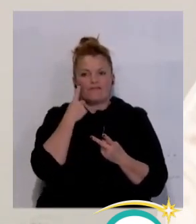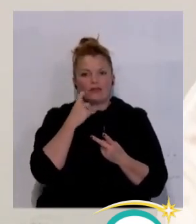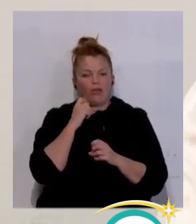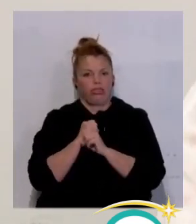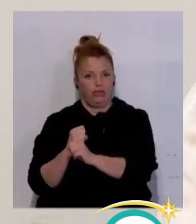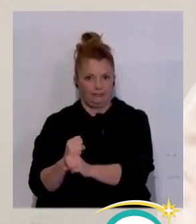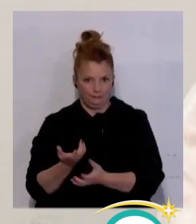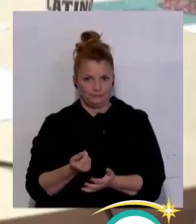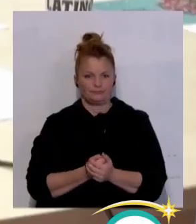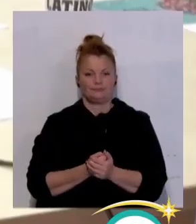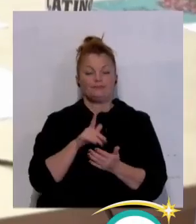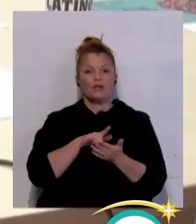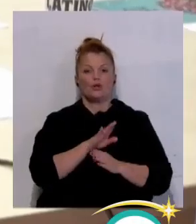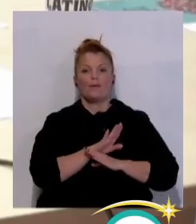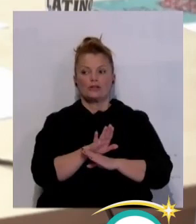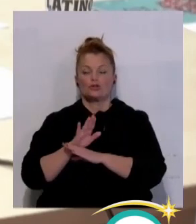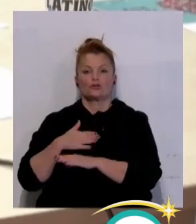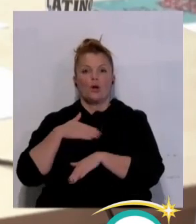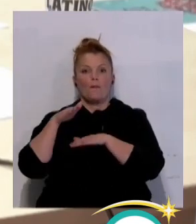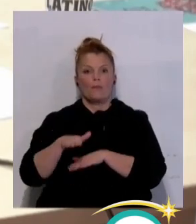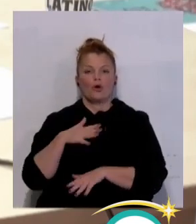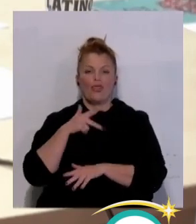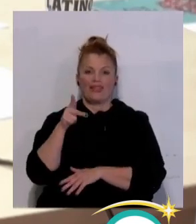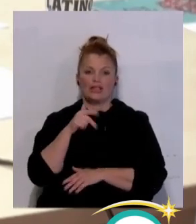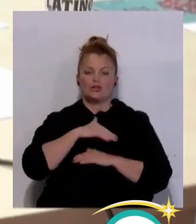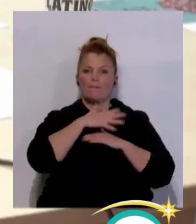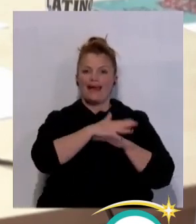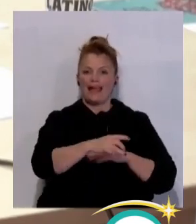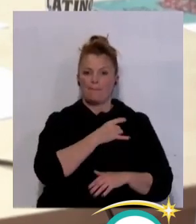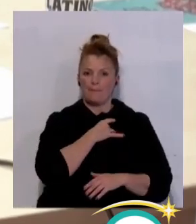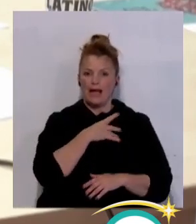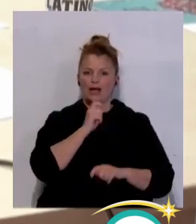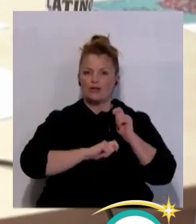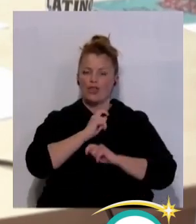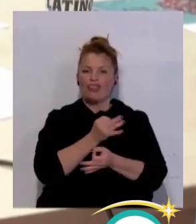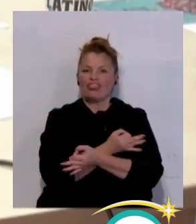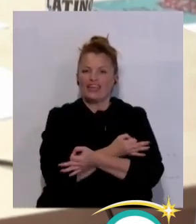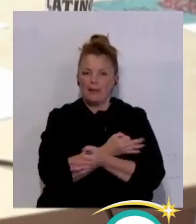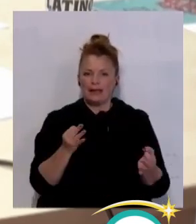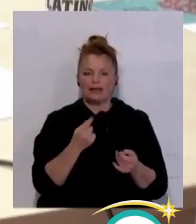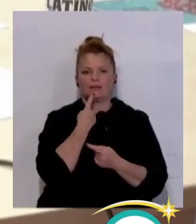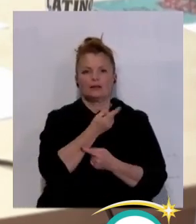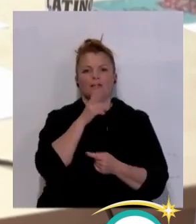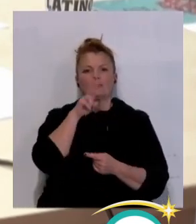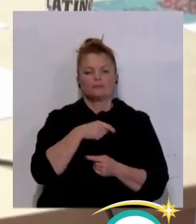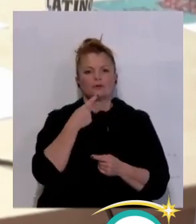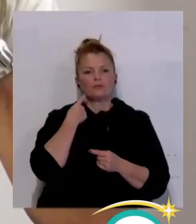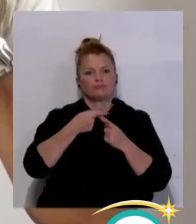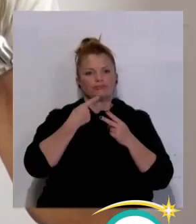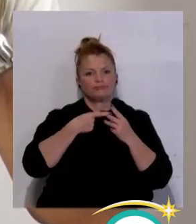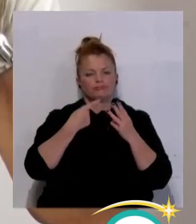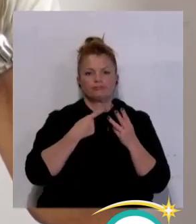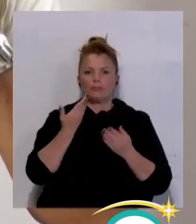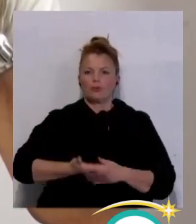tolerancia. Los representantes de ProDerechos y Marea Blanca y Dignamente han señalado como factores determinantes en